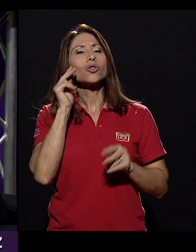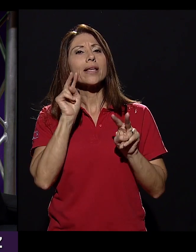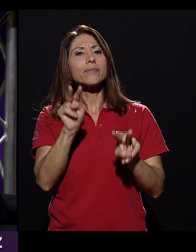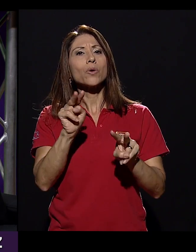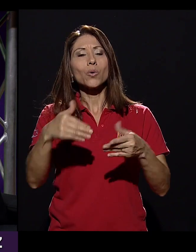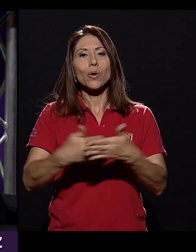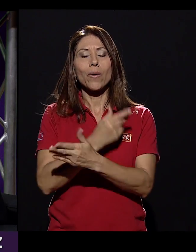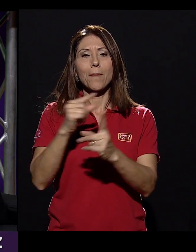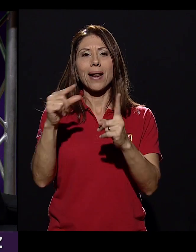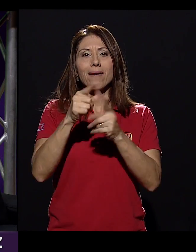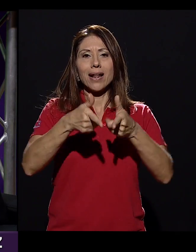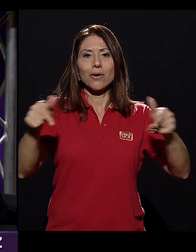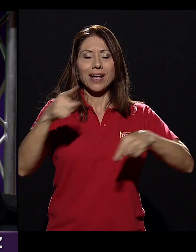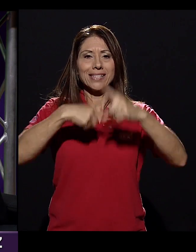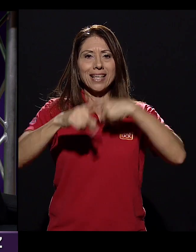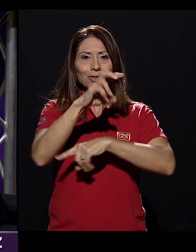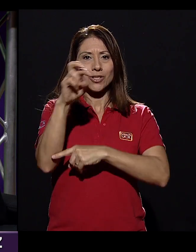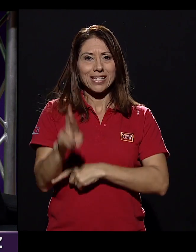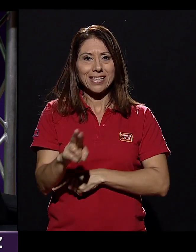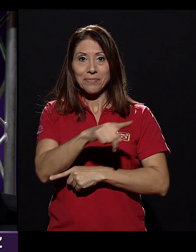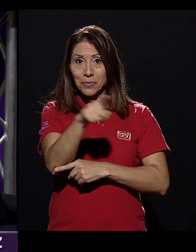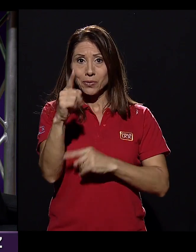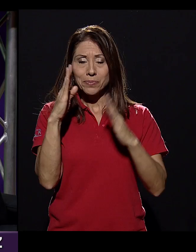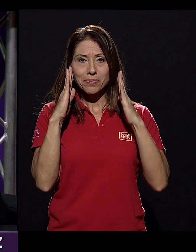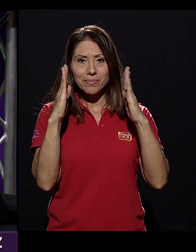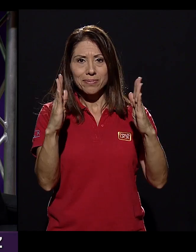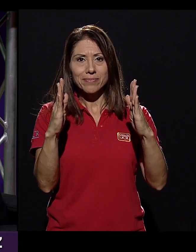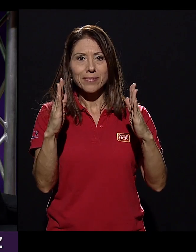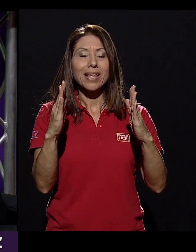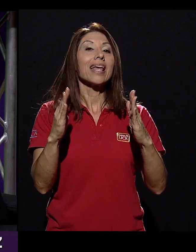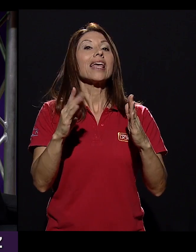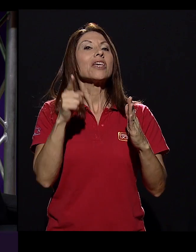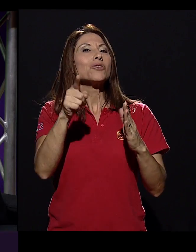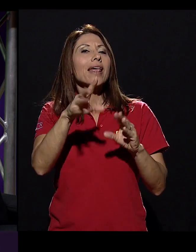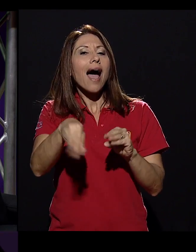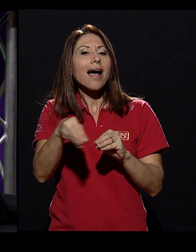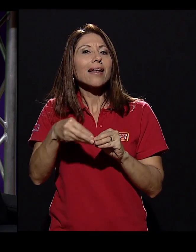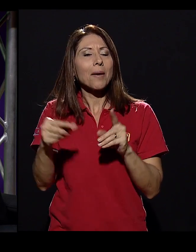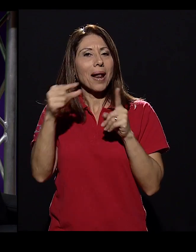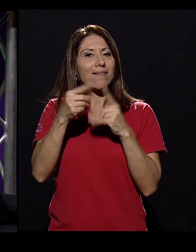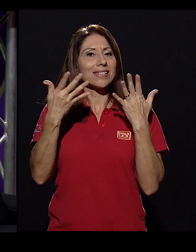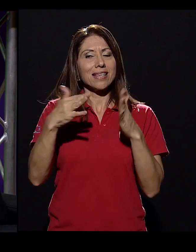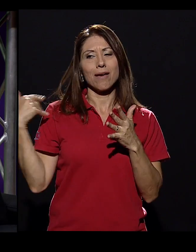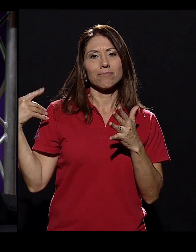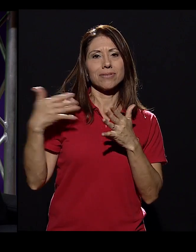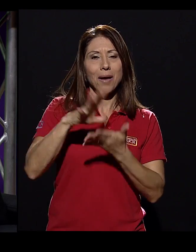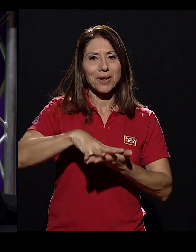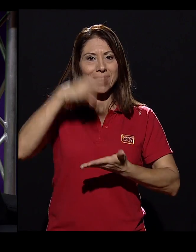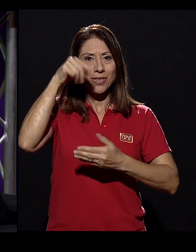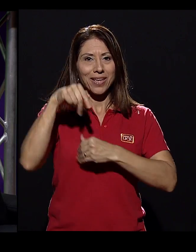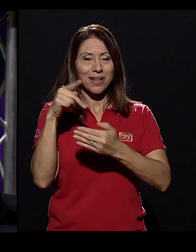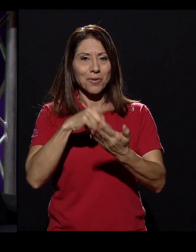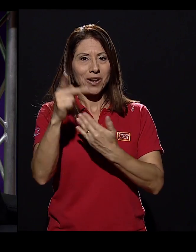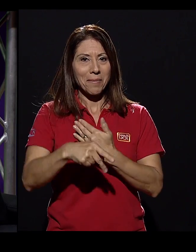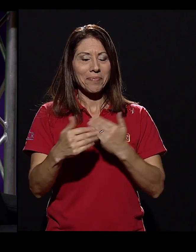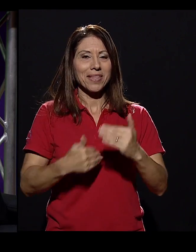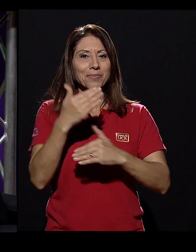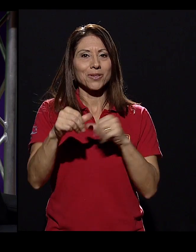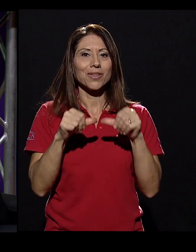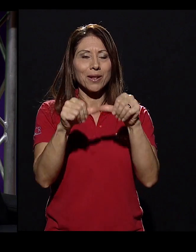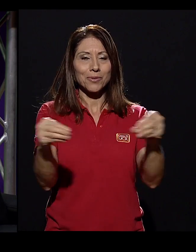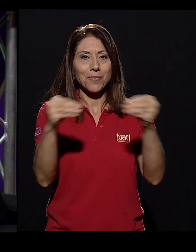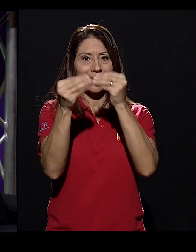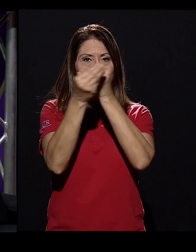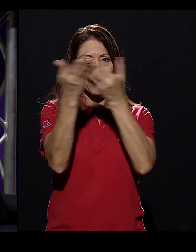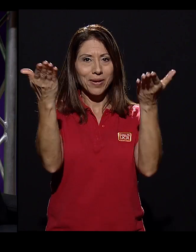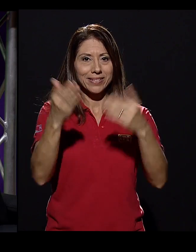conocer una nueva palabra en lengua de señas costarricense para que usted le preste mucha atención y le agrega estas palabras que ya hemos venido aprendiendo aquí en el programa. A la vuelta